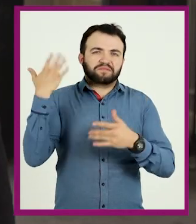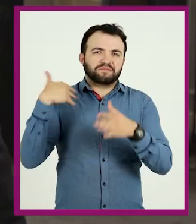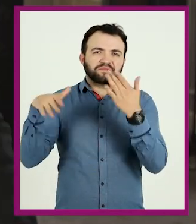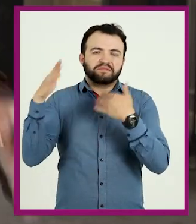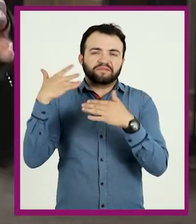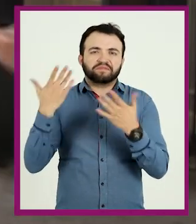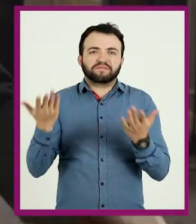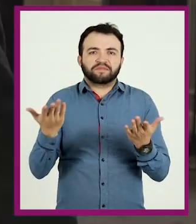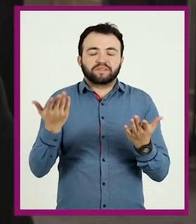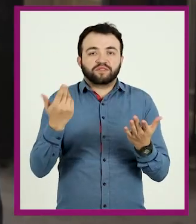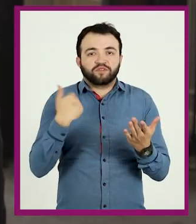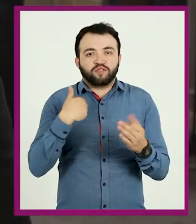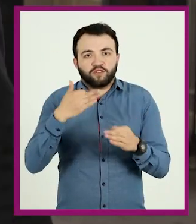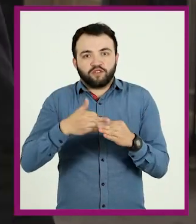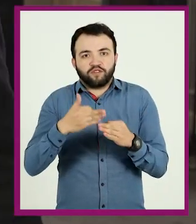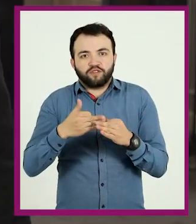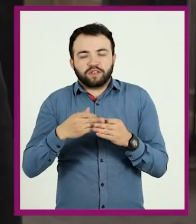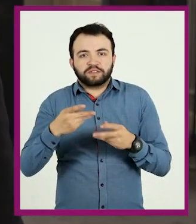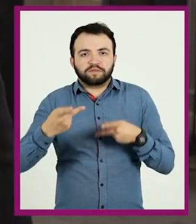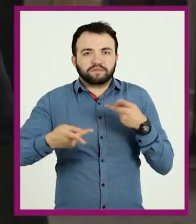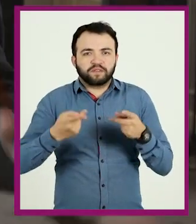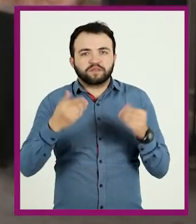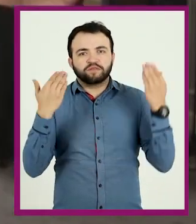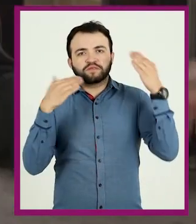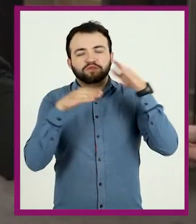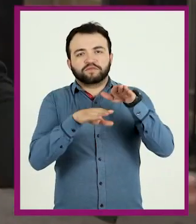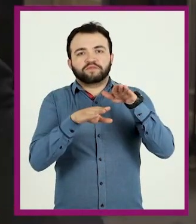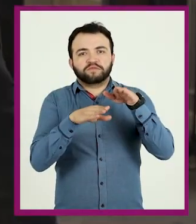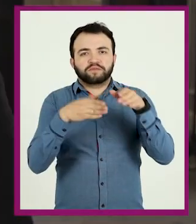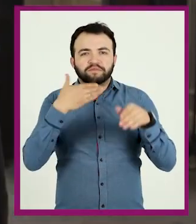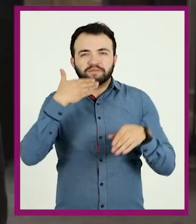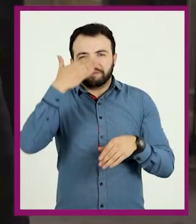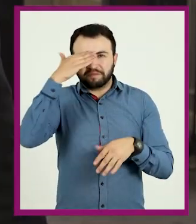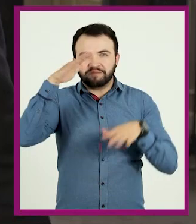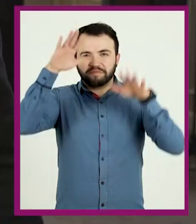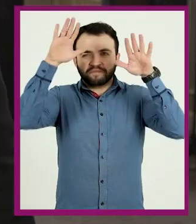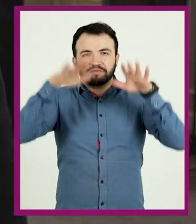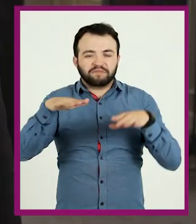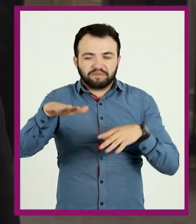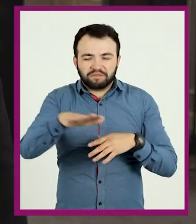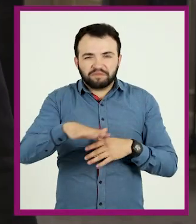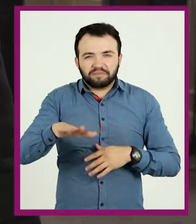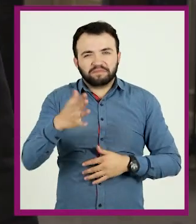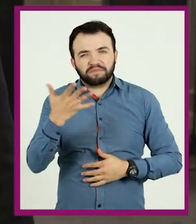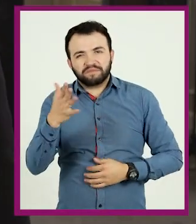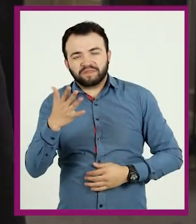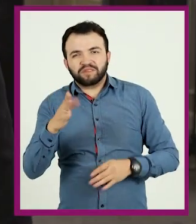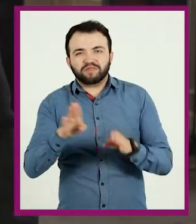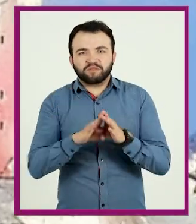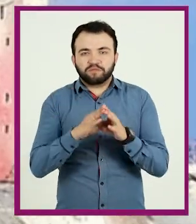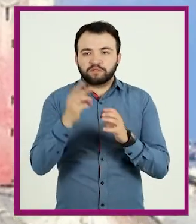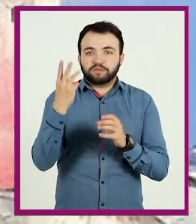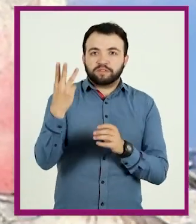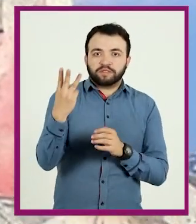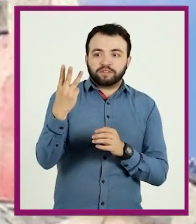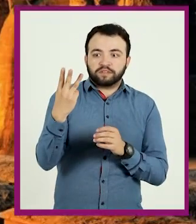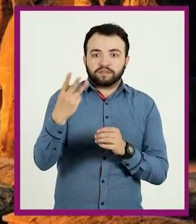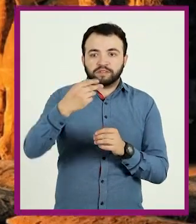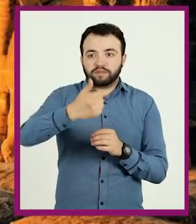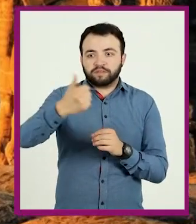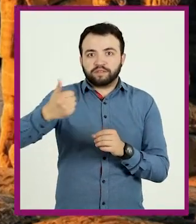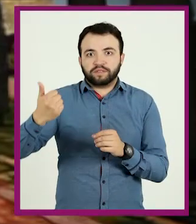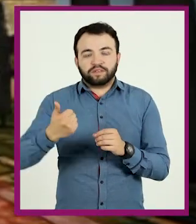de la música y es que vamos a abarcar el Medio Oriente que, bueno, de entrada a saber es la tierra de tres grandes imperios, el otomano,